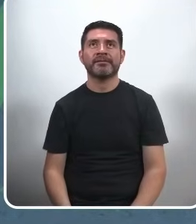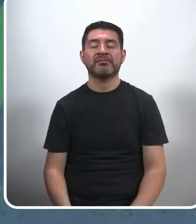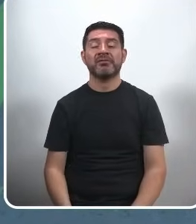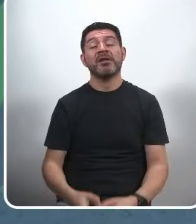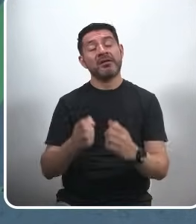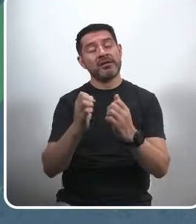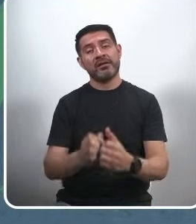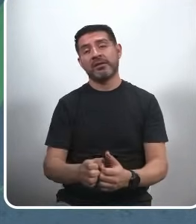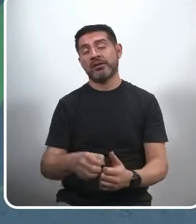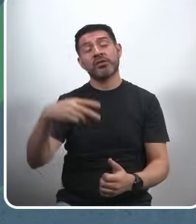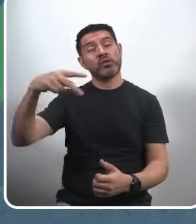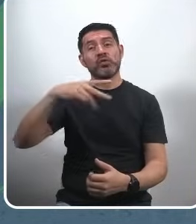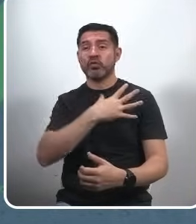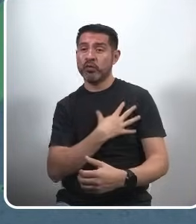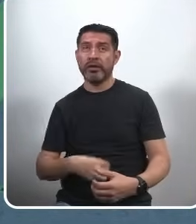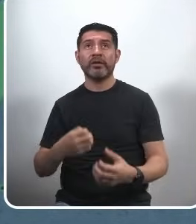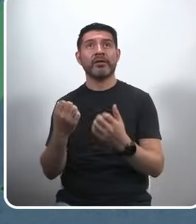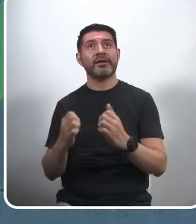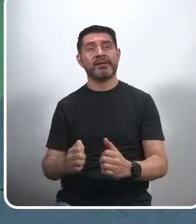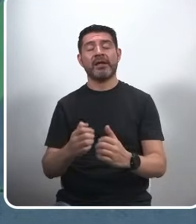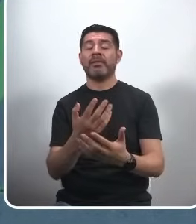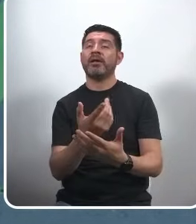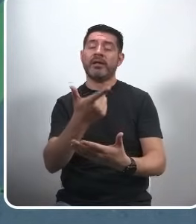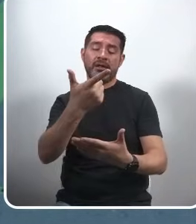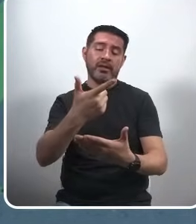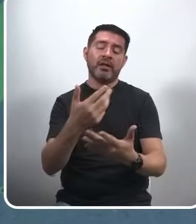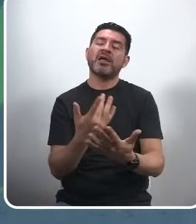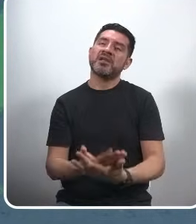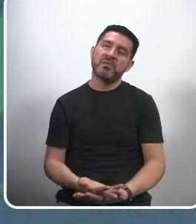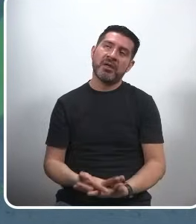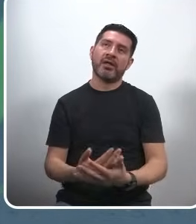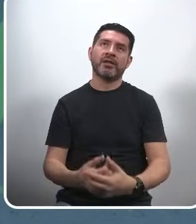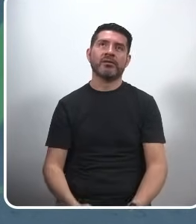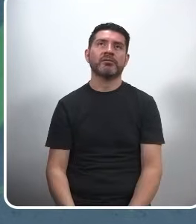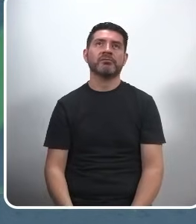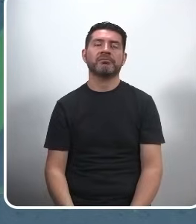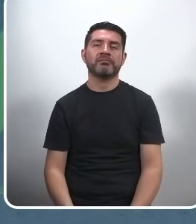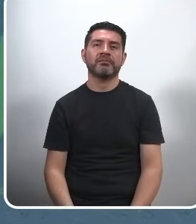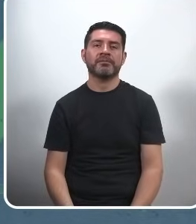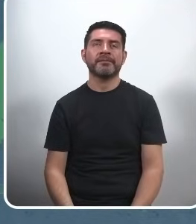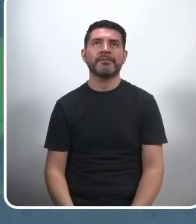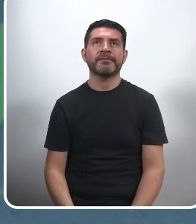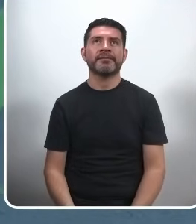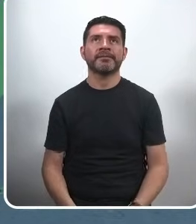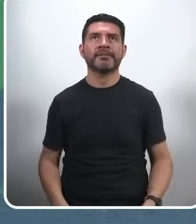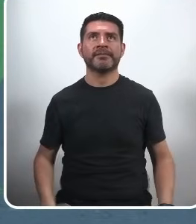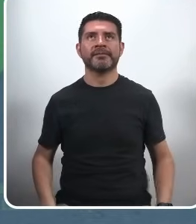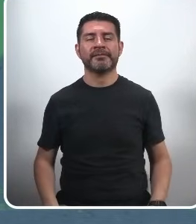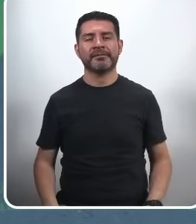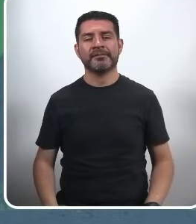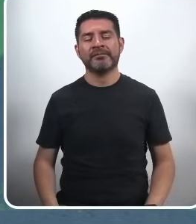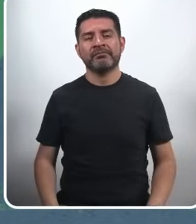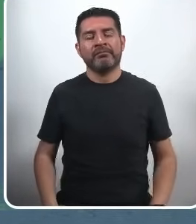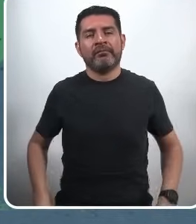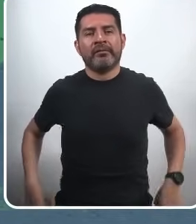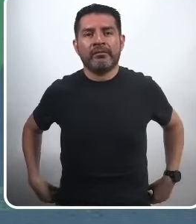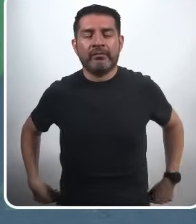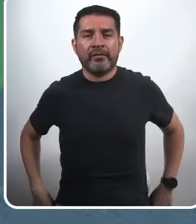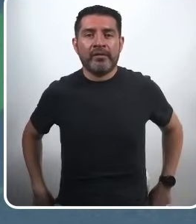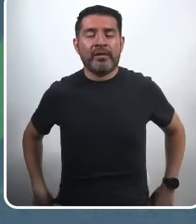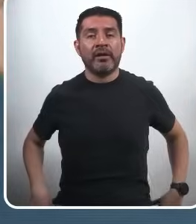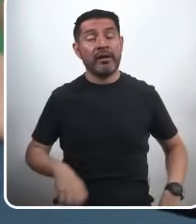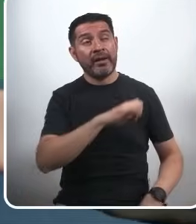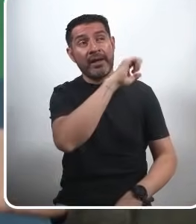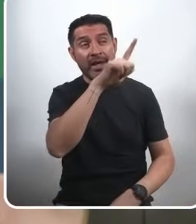stand-by listo. De 15 en lista de espera, Lucas era el 14. Entonces dijo, no, ya no voy a entrar y no se va a poder,